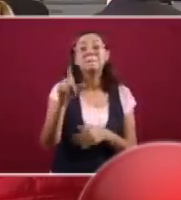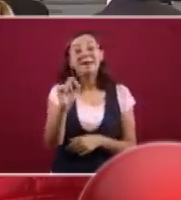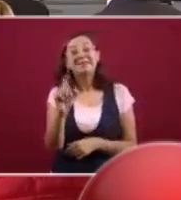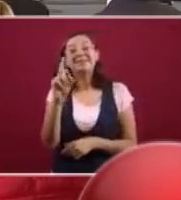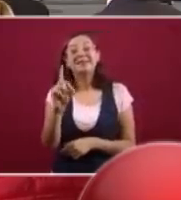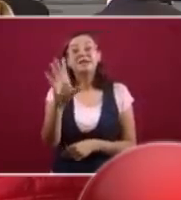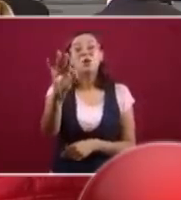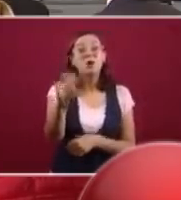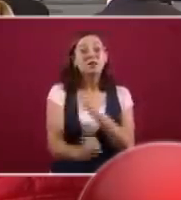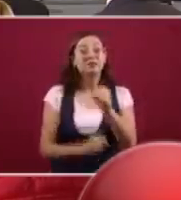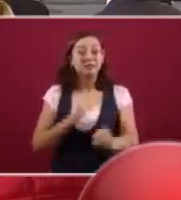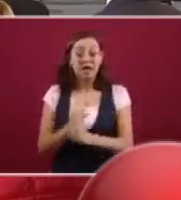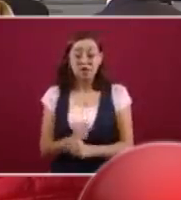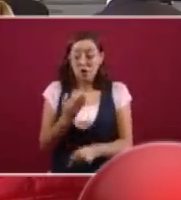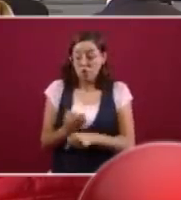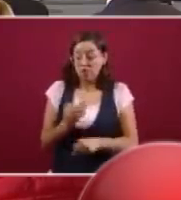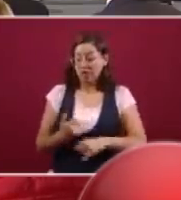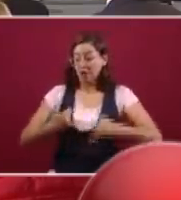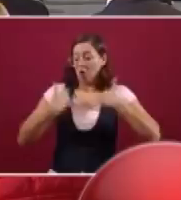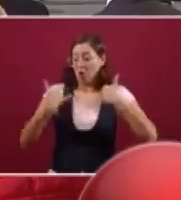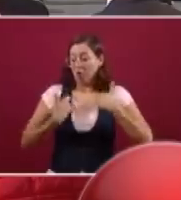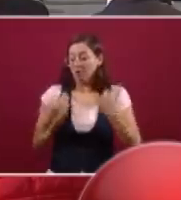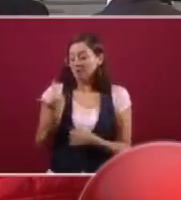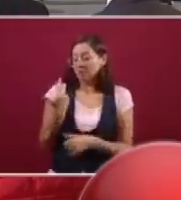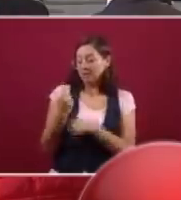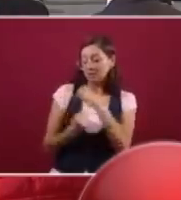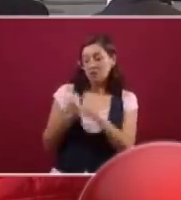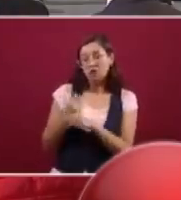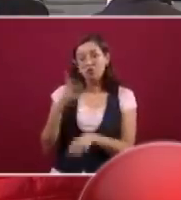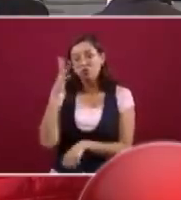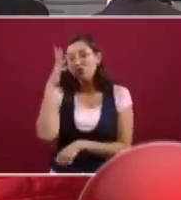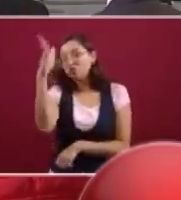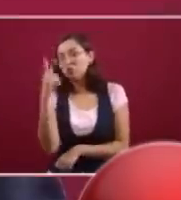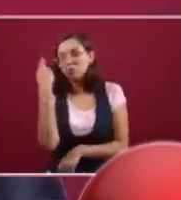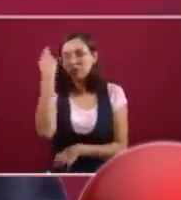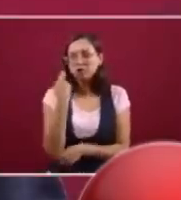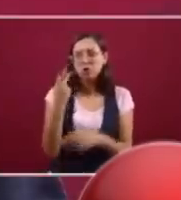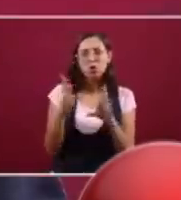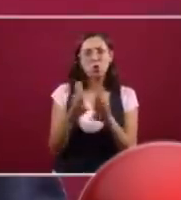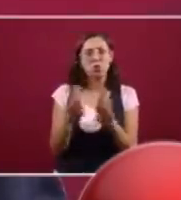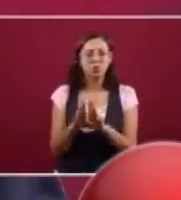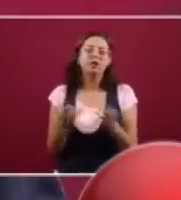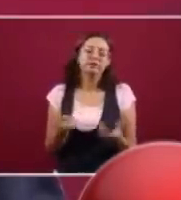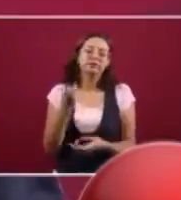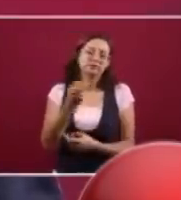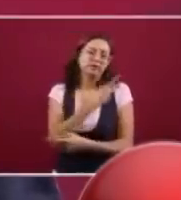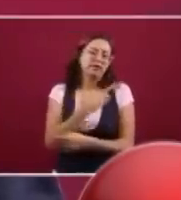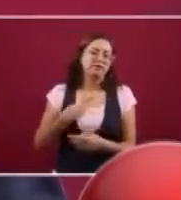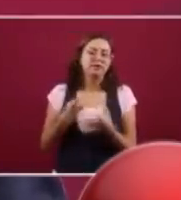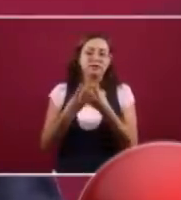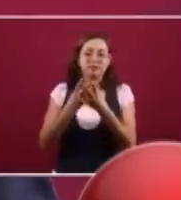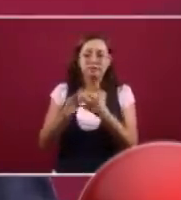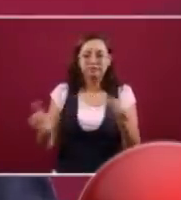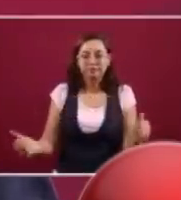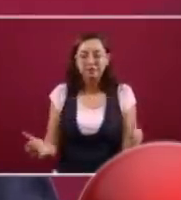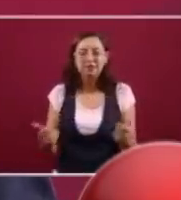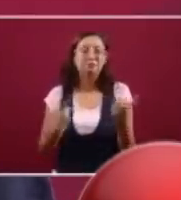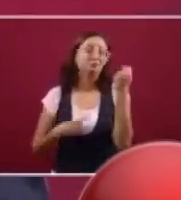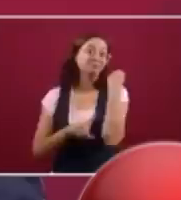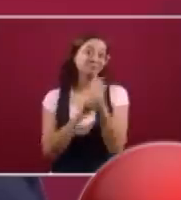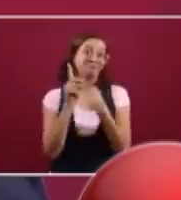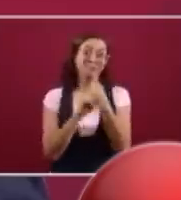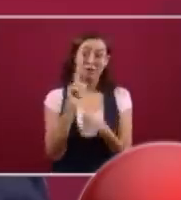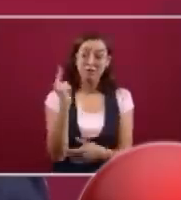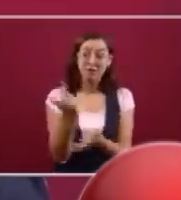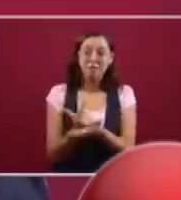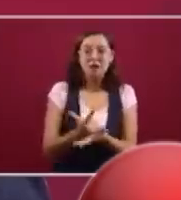que hoy tienen 20, 25 años se estén retirando. Es muy fácil tratar de dar la vuelta a un problema que no